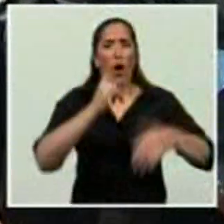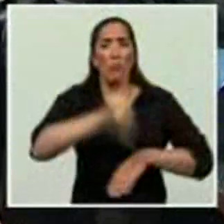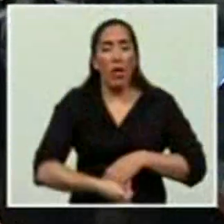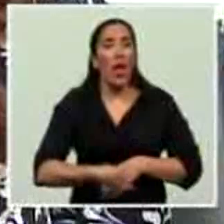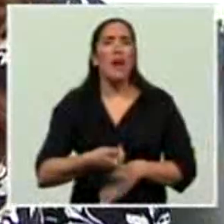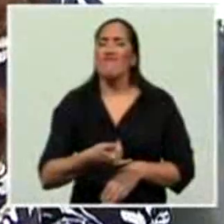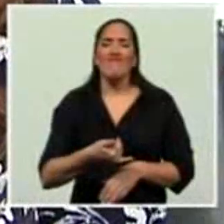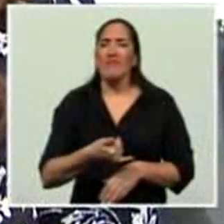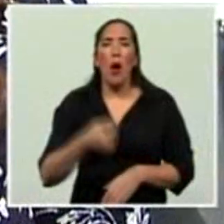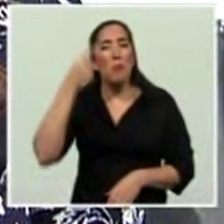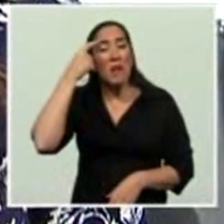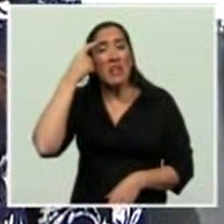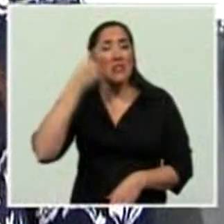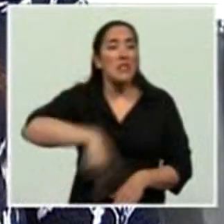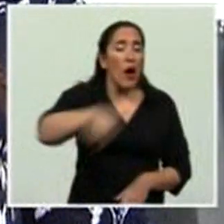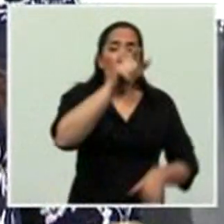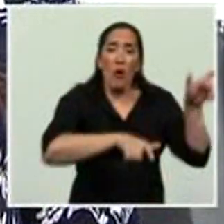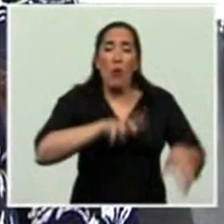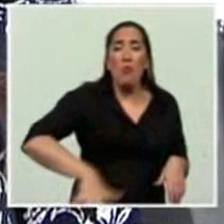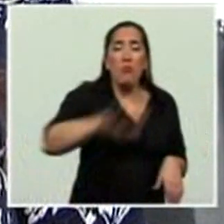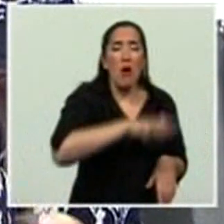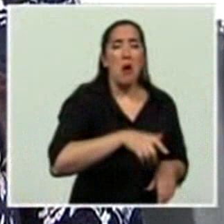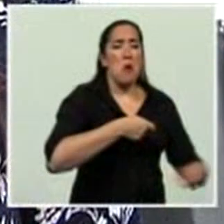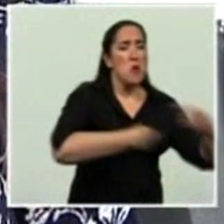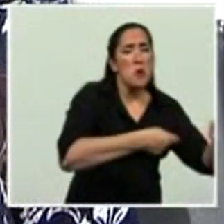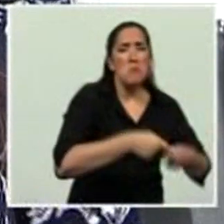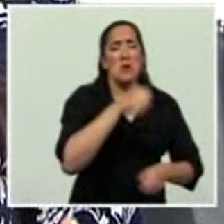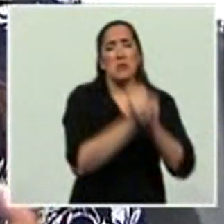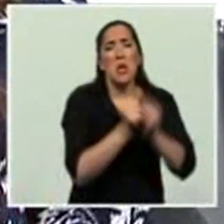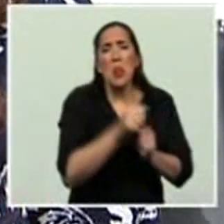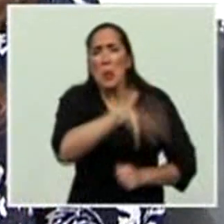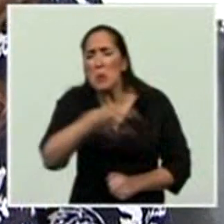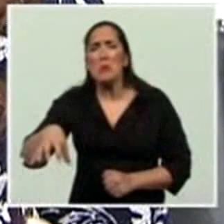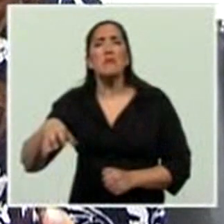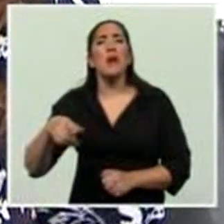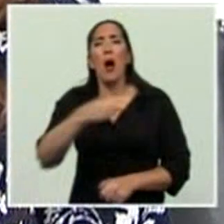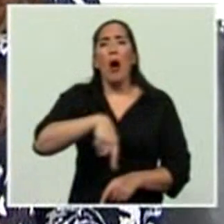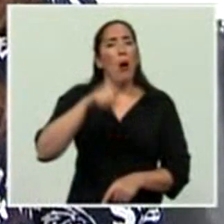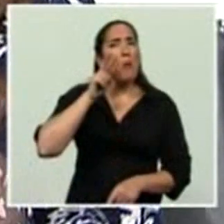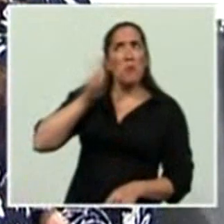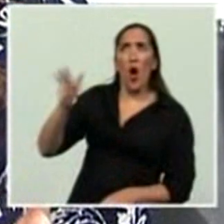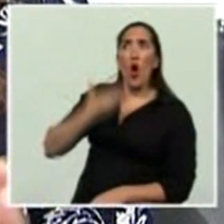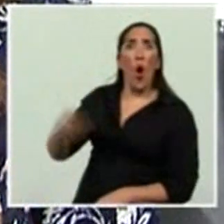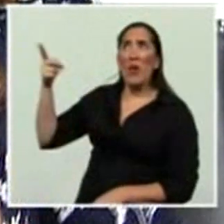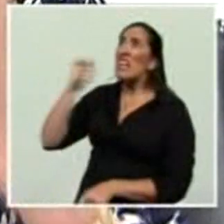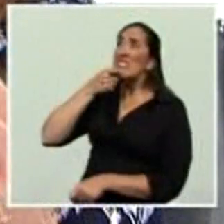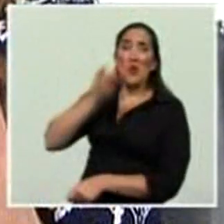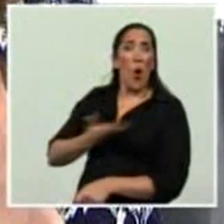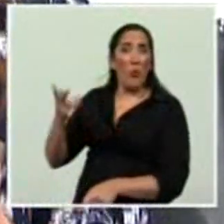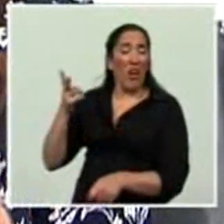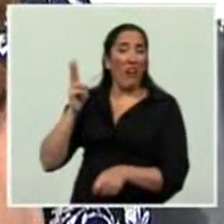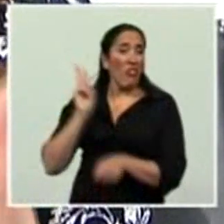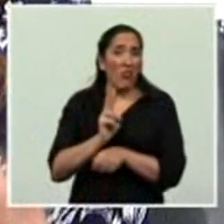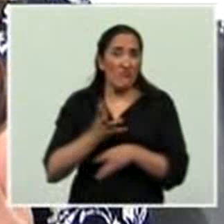a un pueblo es que su gobierno y a sus productores y a sus comerciantes y a sus industriales Es que su gobierno no los defienda